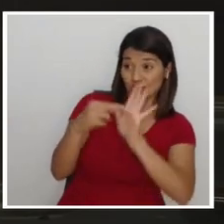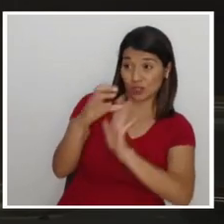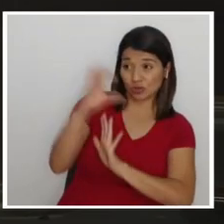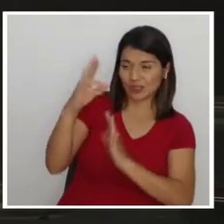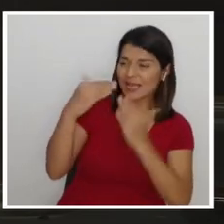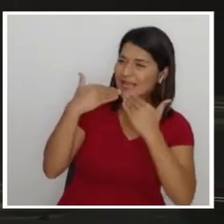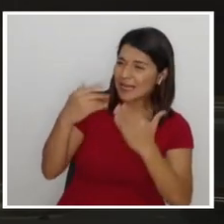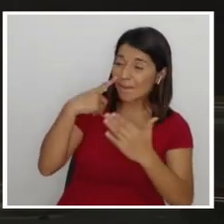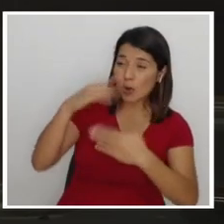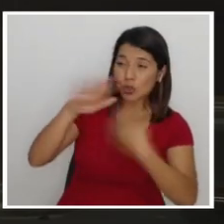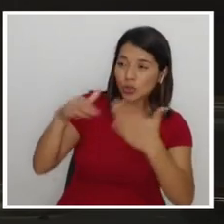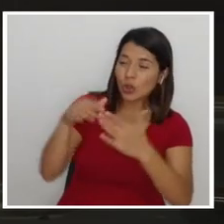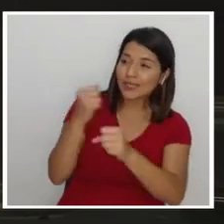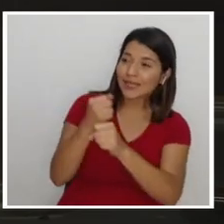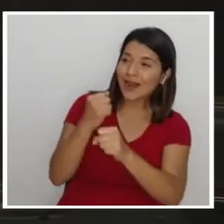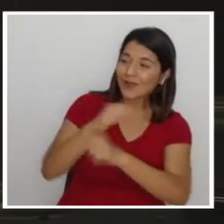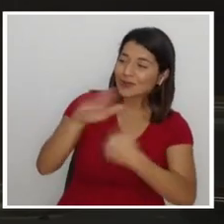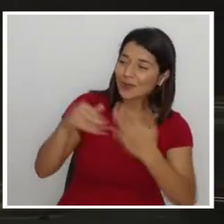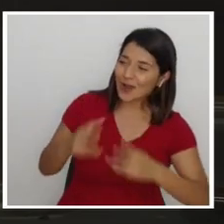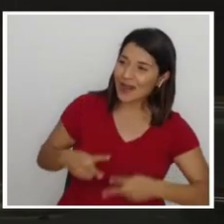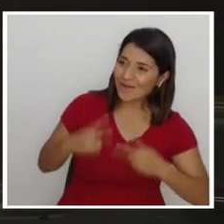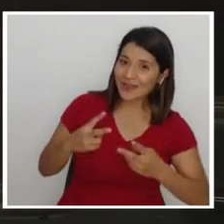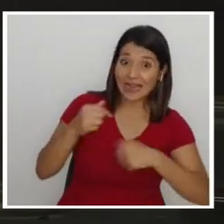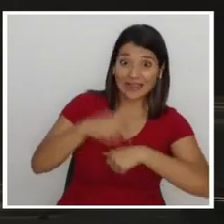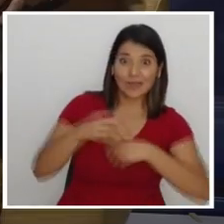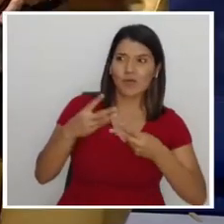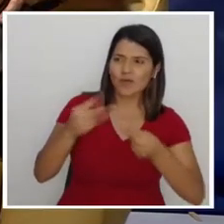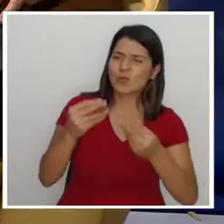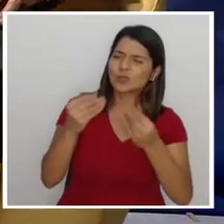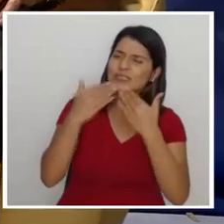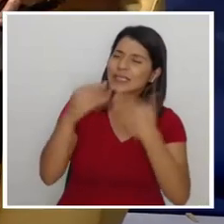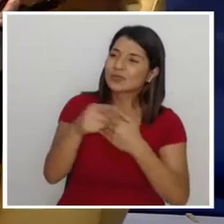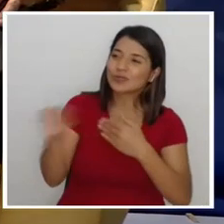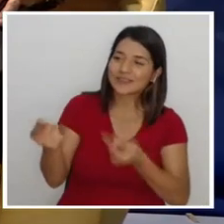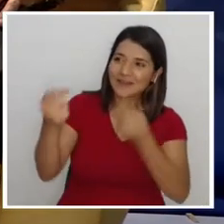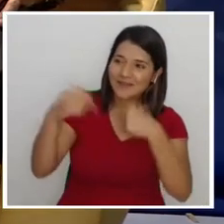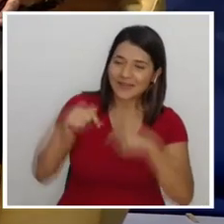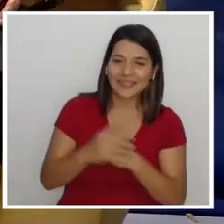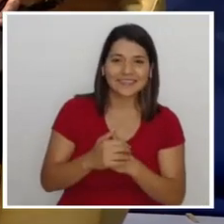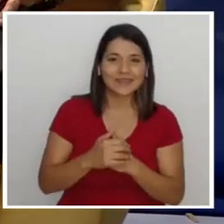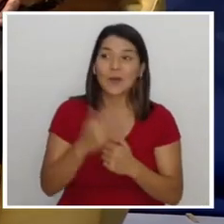Se nos pasó rapidísimo el tiempo. Les agradecemos mucho haber venido hasta acá. Con todo gusto. Buenas noches.